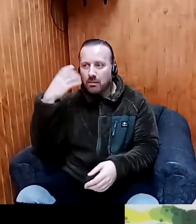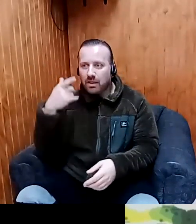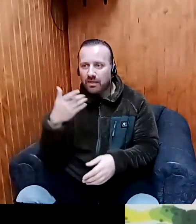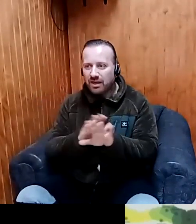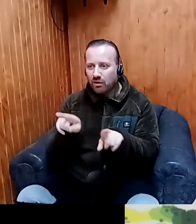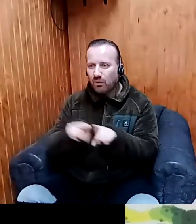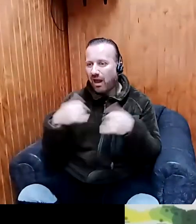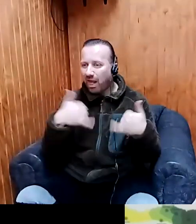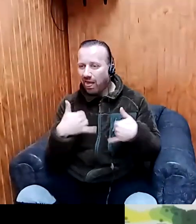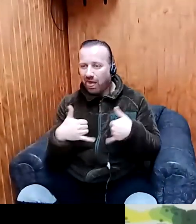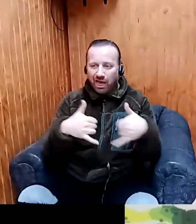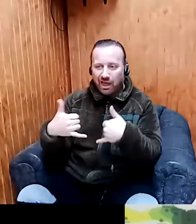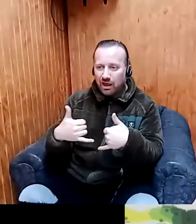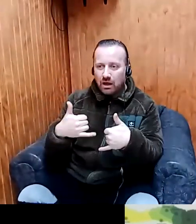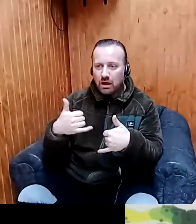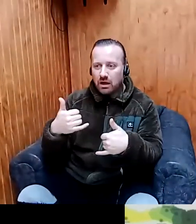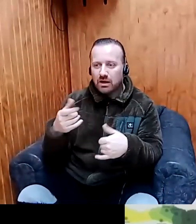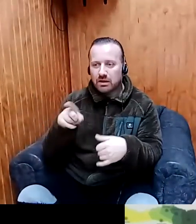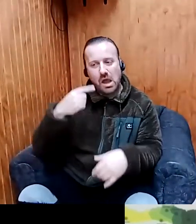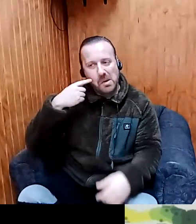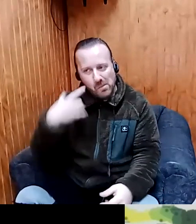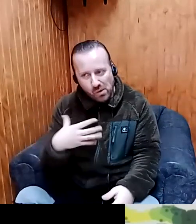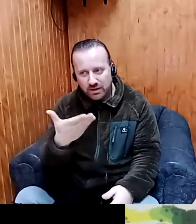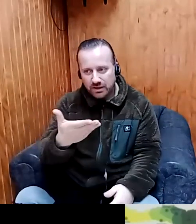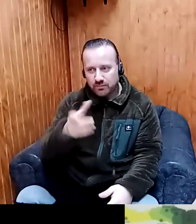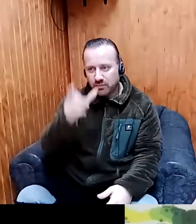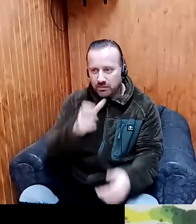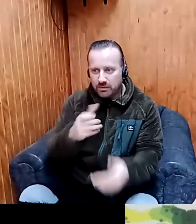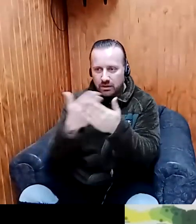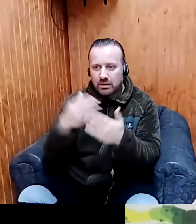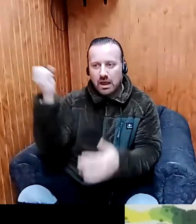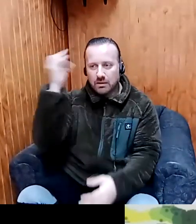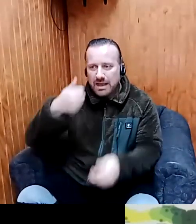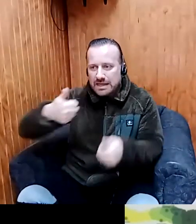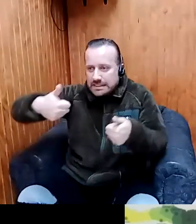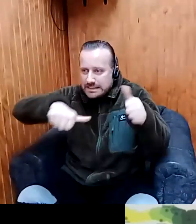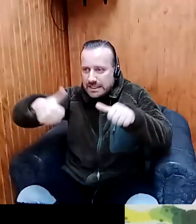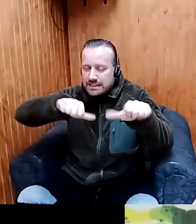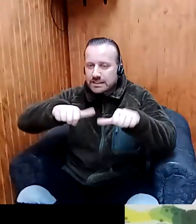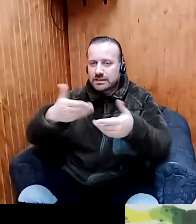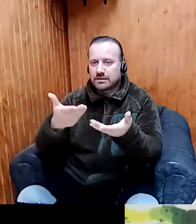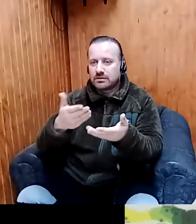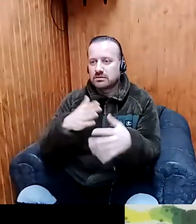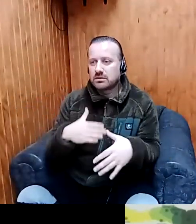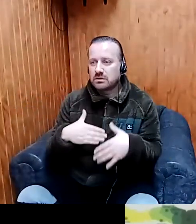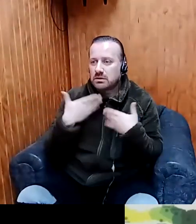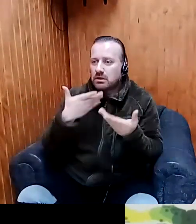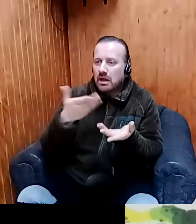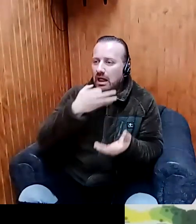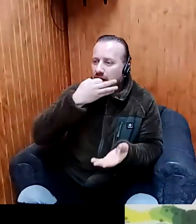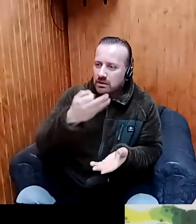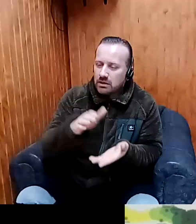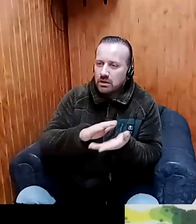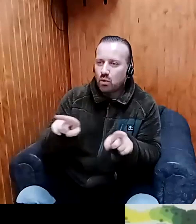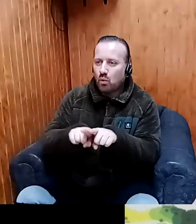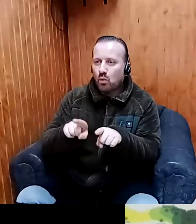jugando. Tiene que ser relevante para el alumno, pero relevante para el aprendizaje de las ciencias, ¿no? Este en el sentido de una aprendizaje conceptual, pero también